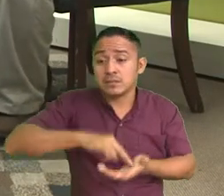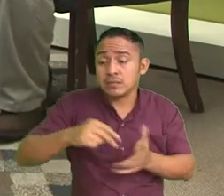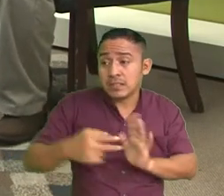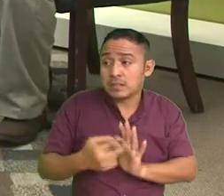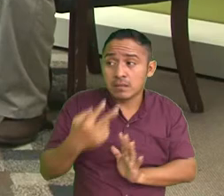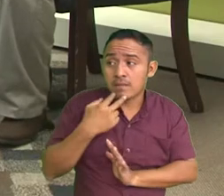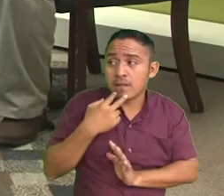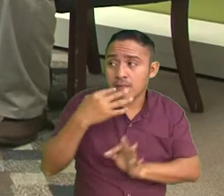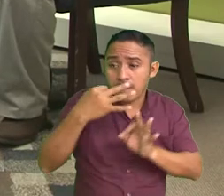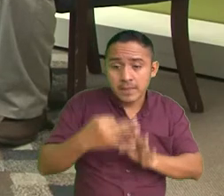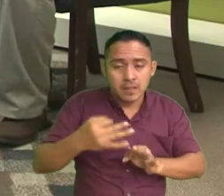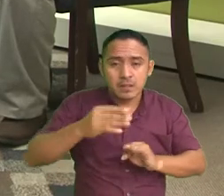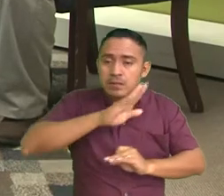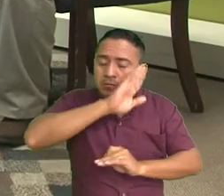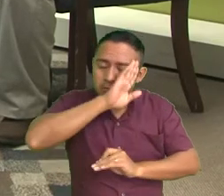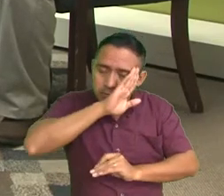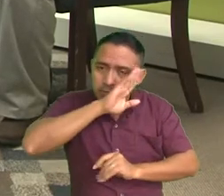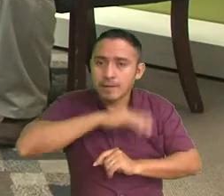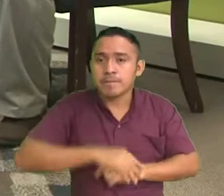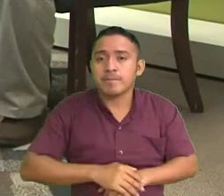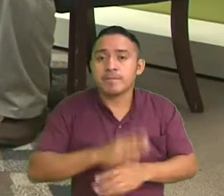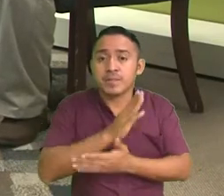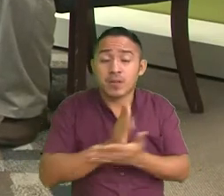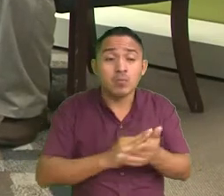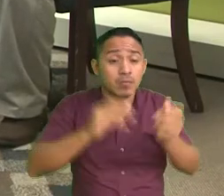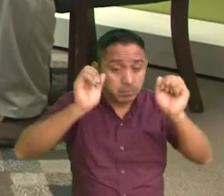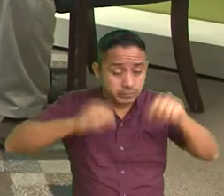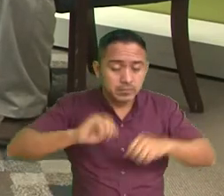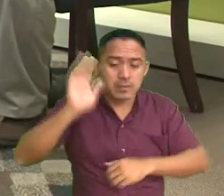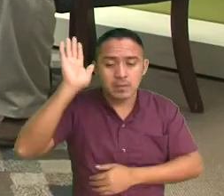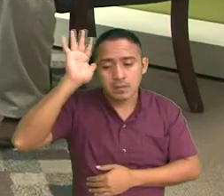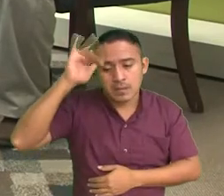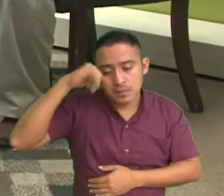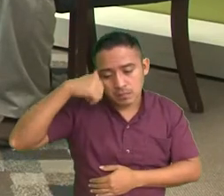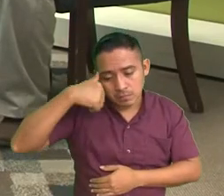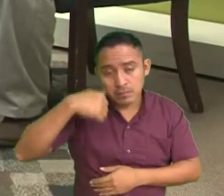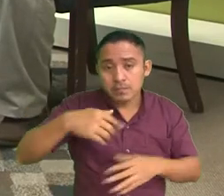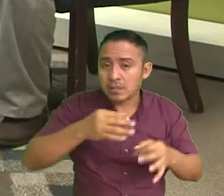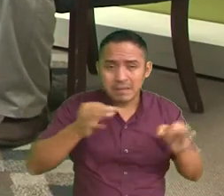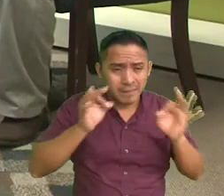Ahora, inclusive, algunos se pueden llegar a deprimir por no dormir bien.